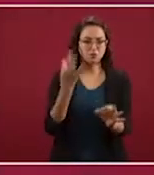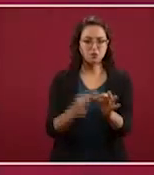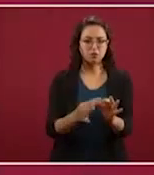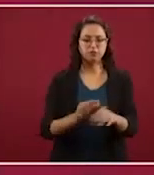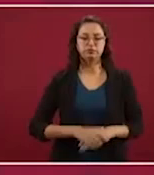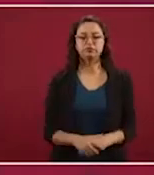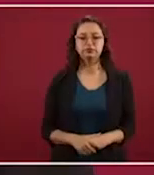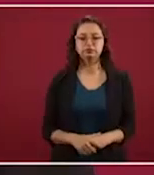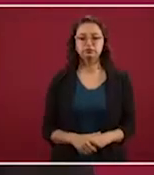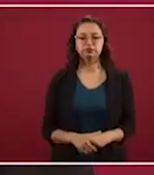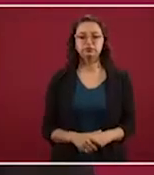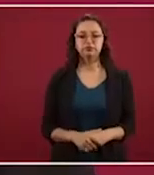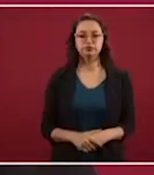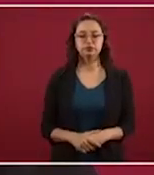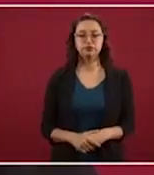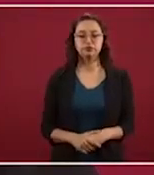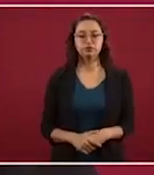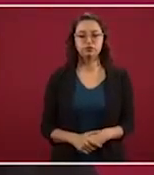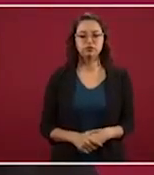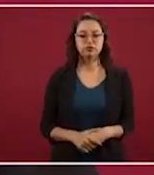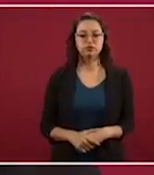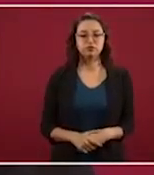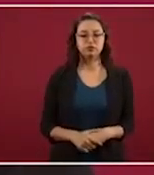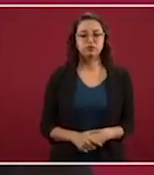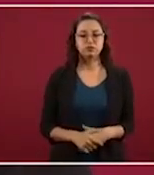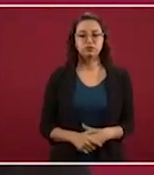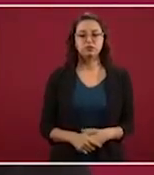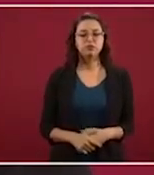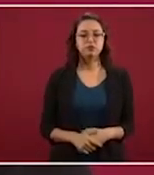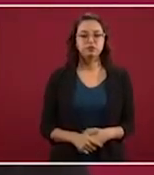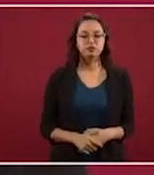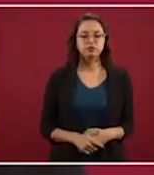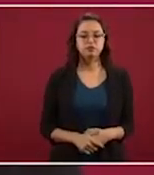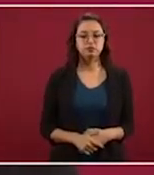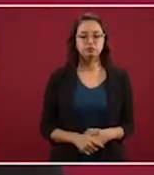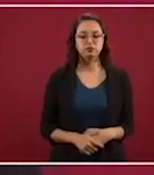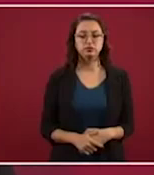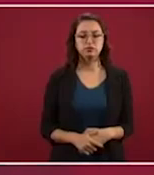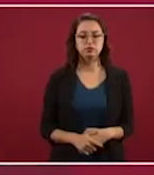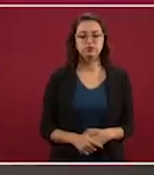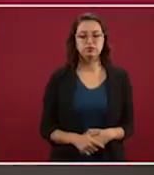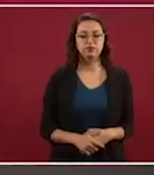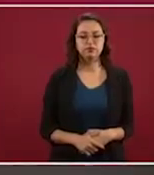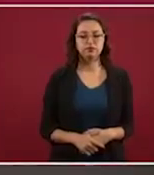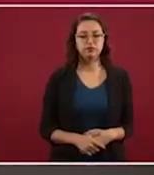y, como lo acordamos, se